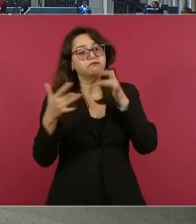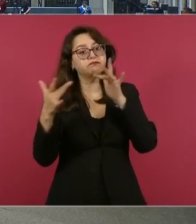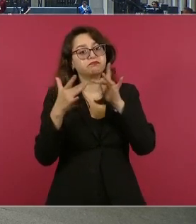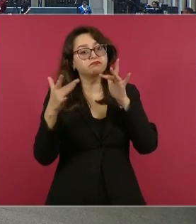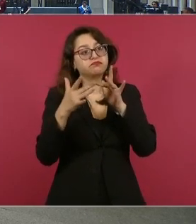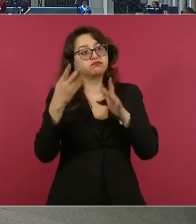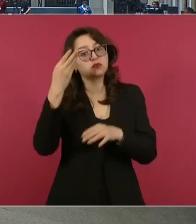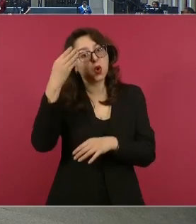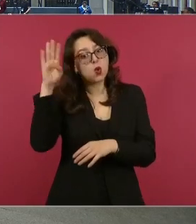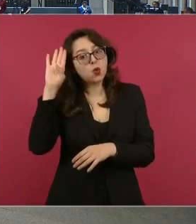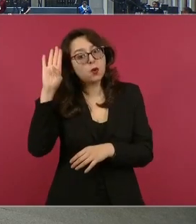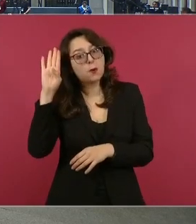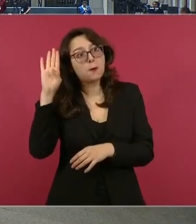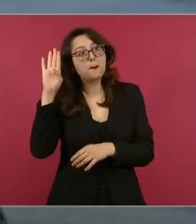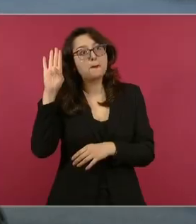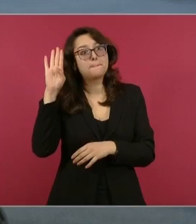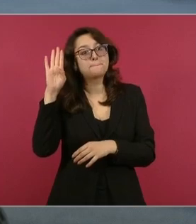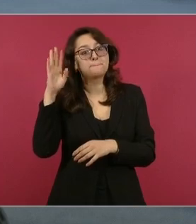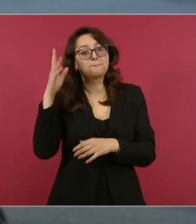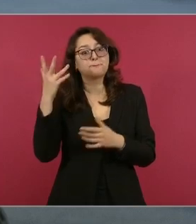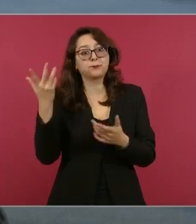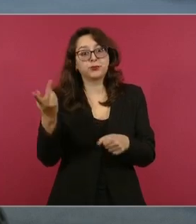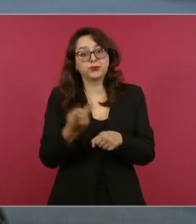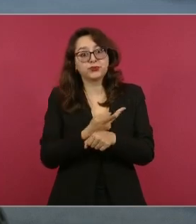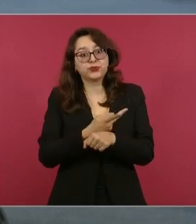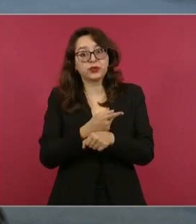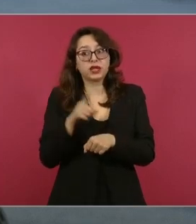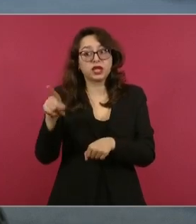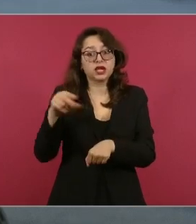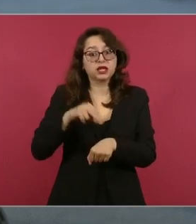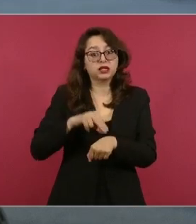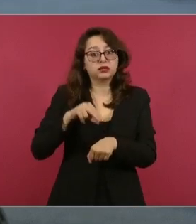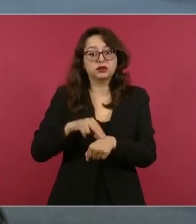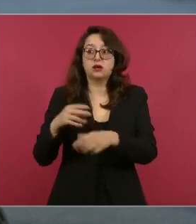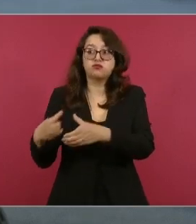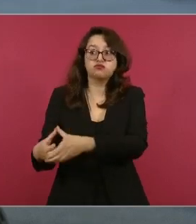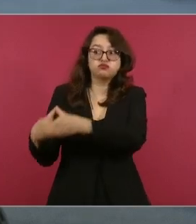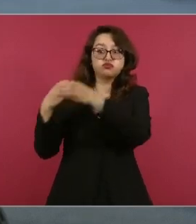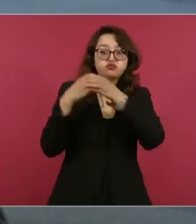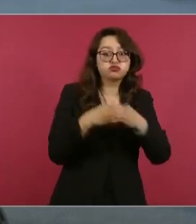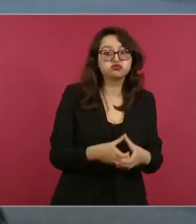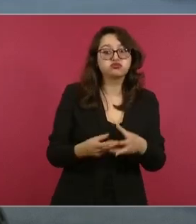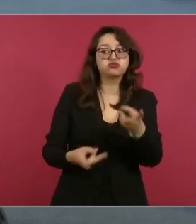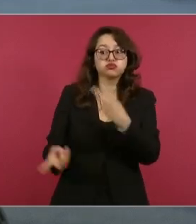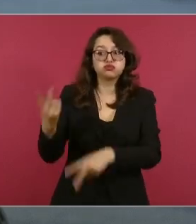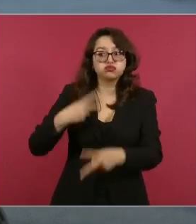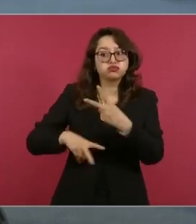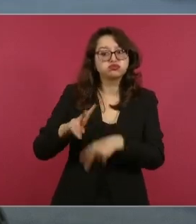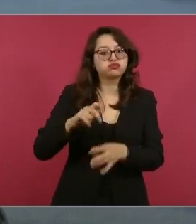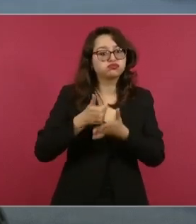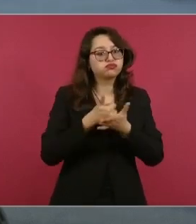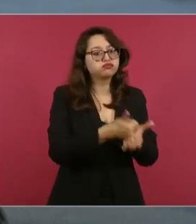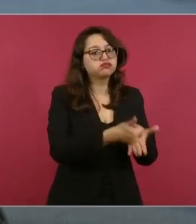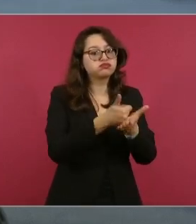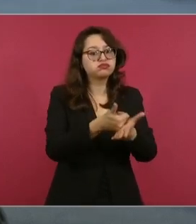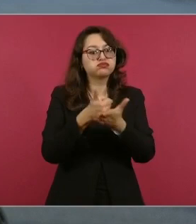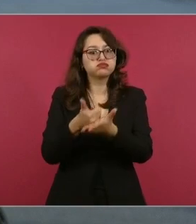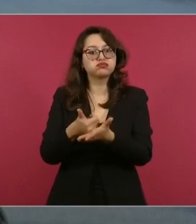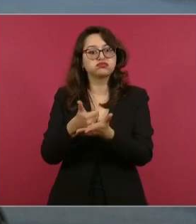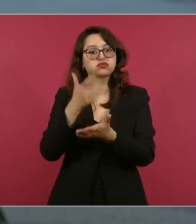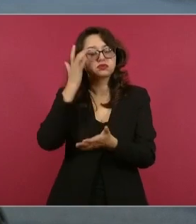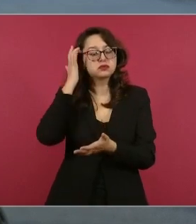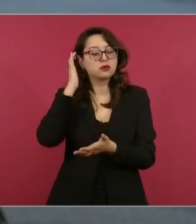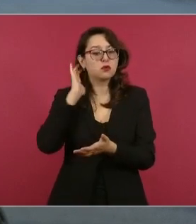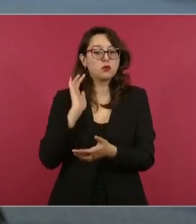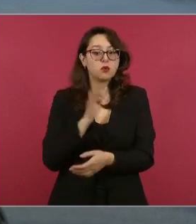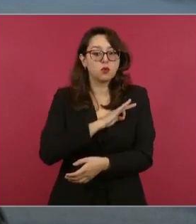de Cuba para saber sobre estas brigadas de médicos que ofreció el gobierno de su homólogo